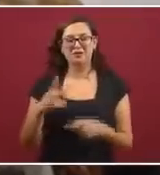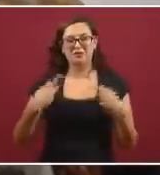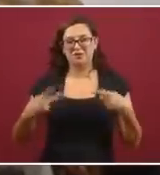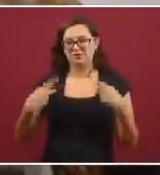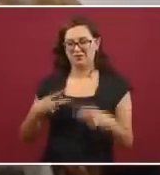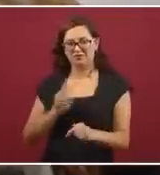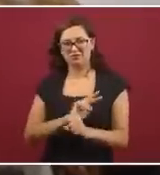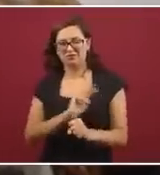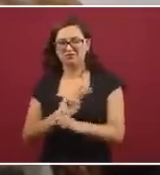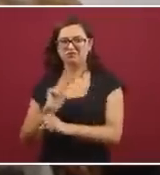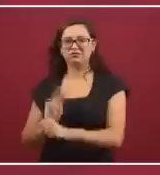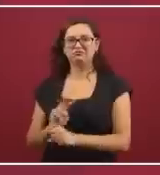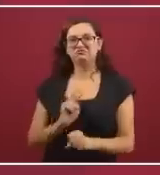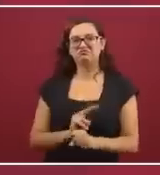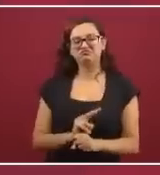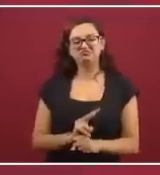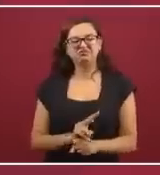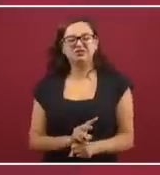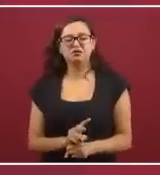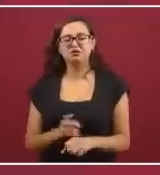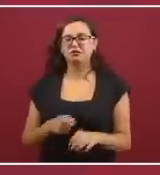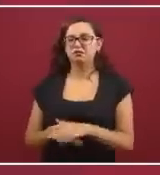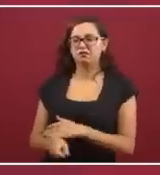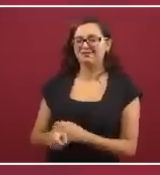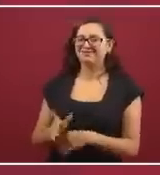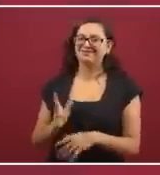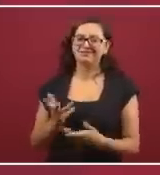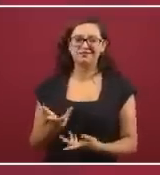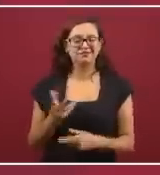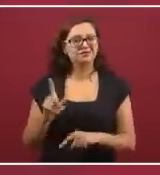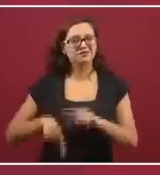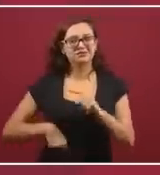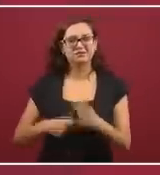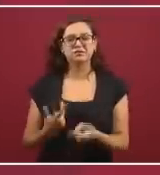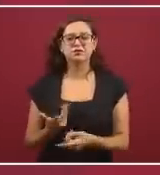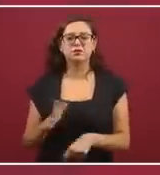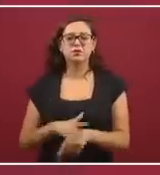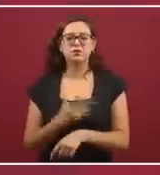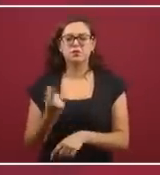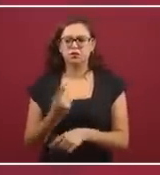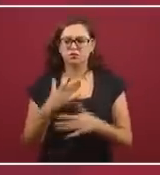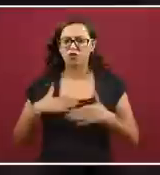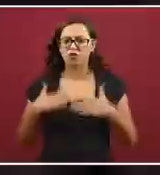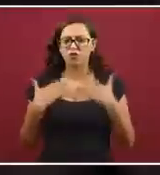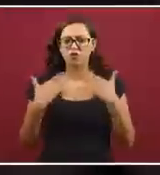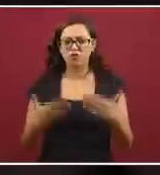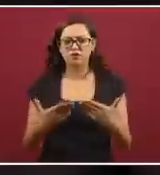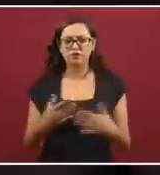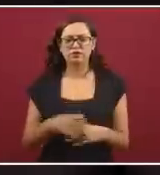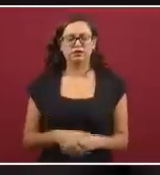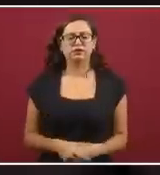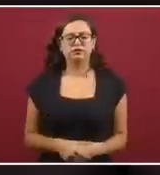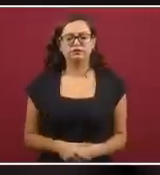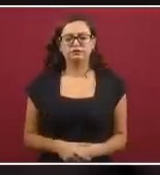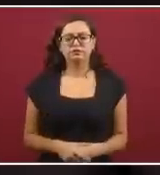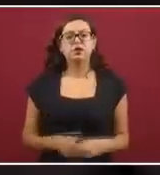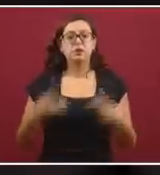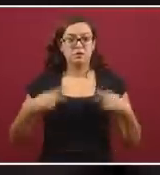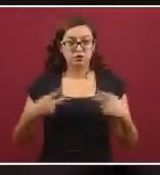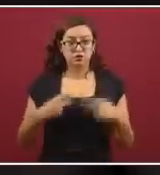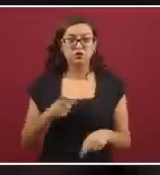confianza y que como una simple manifestación de decir